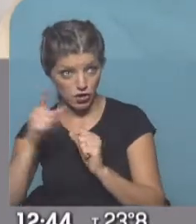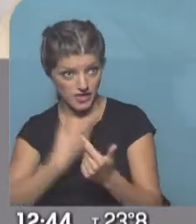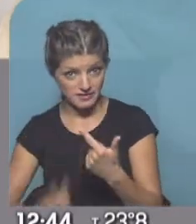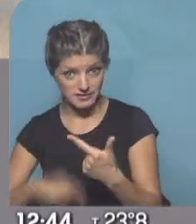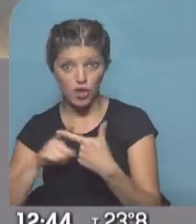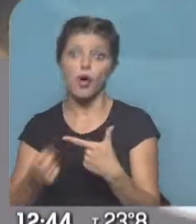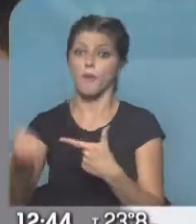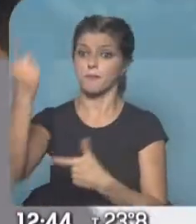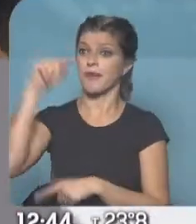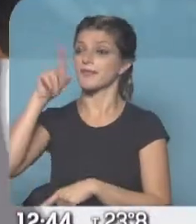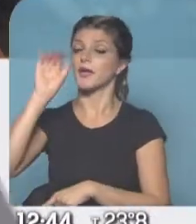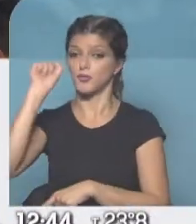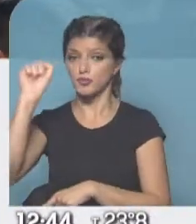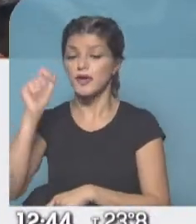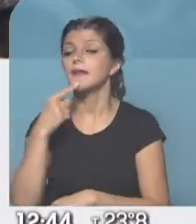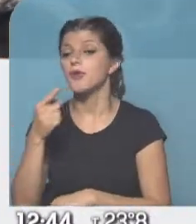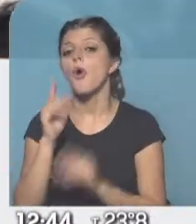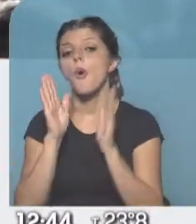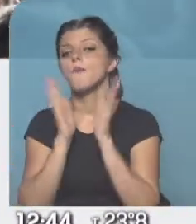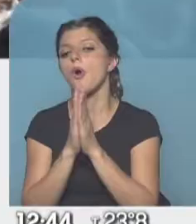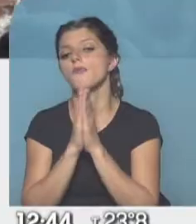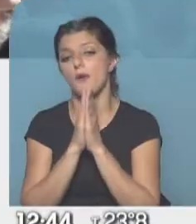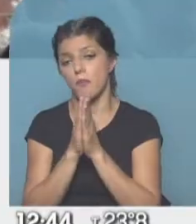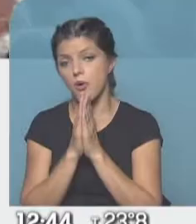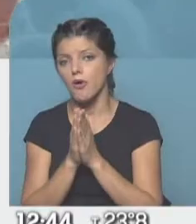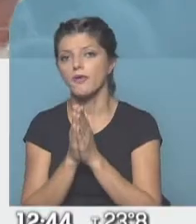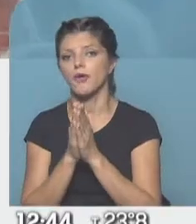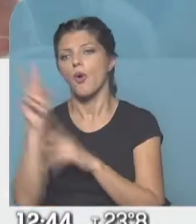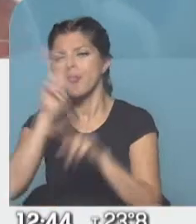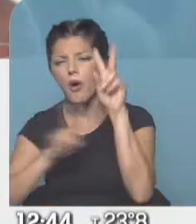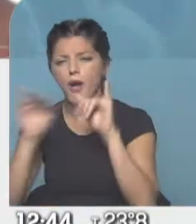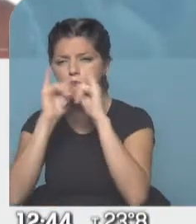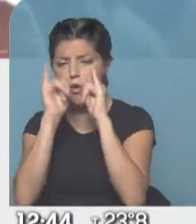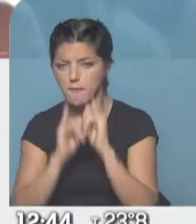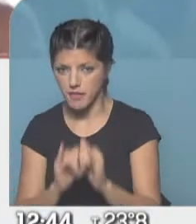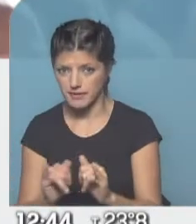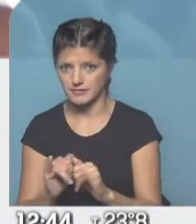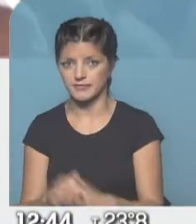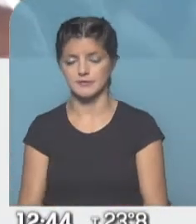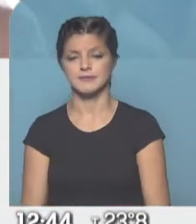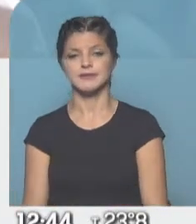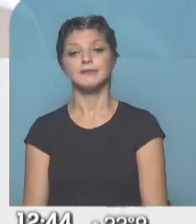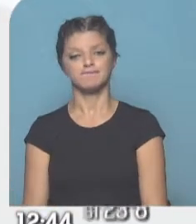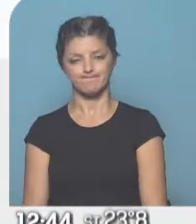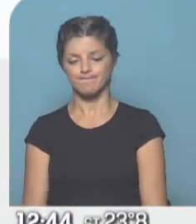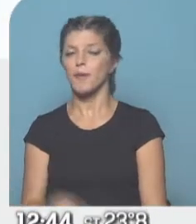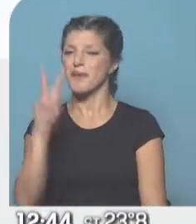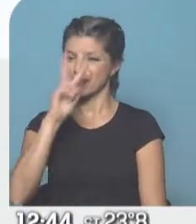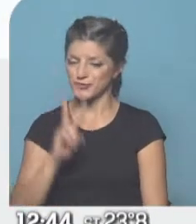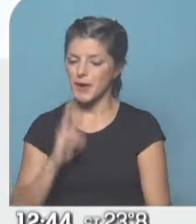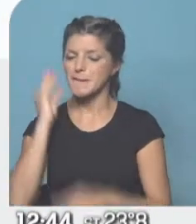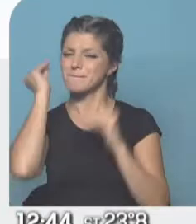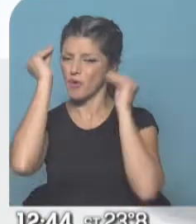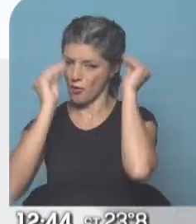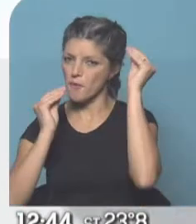con Putin para decir, por favor, trate de conseguir la paz. Creo que lo de Venezuela es una preocupación muy